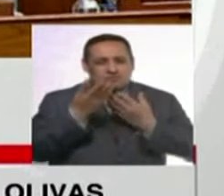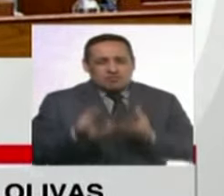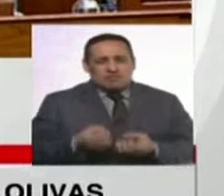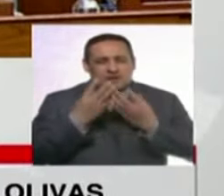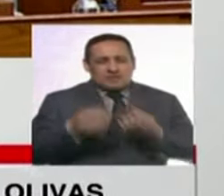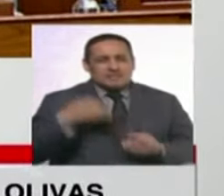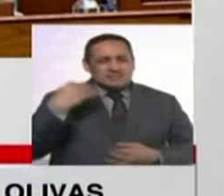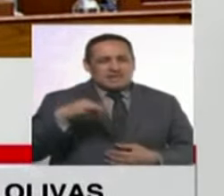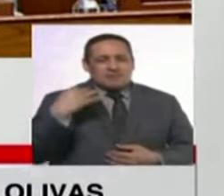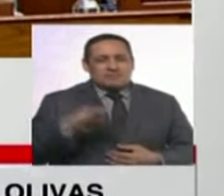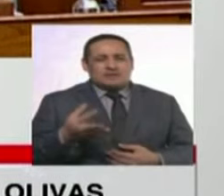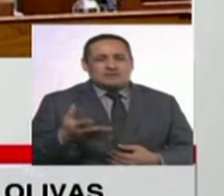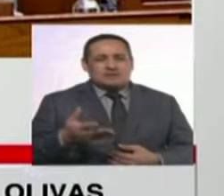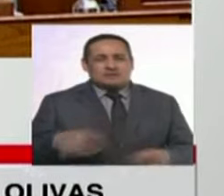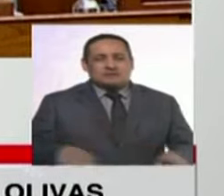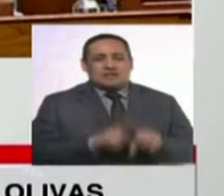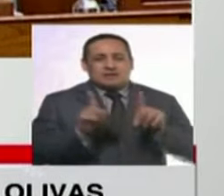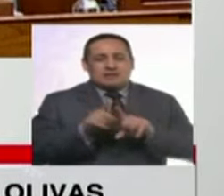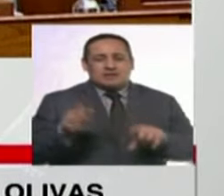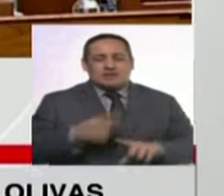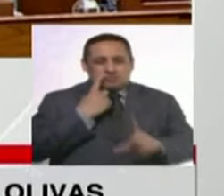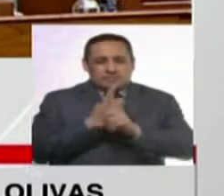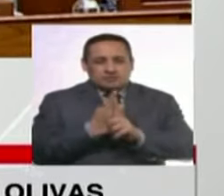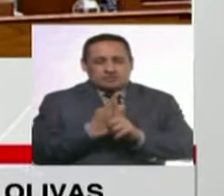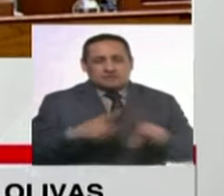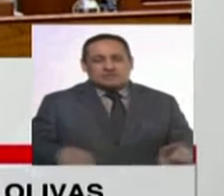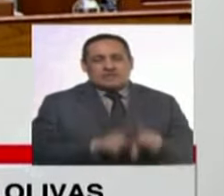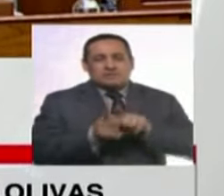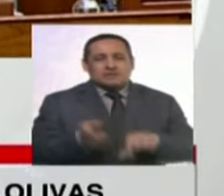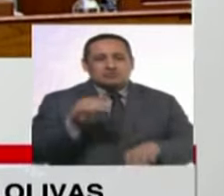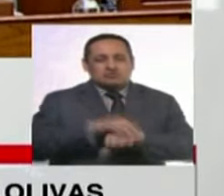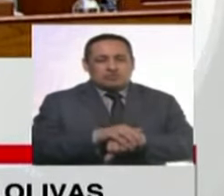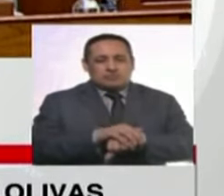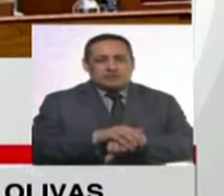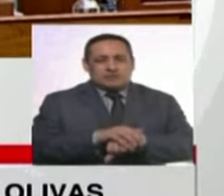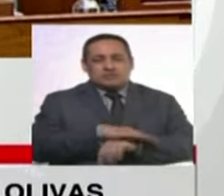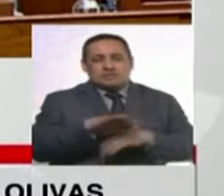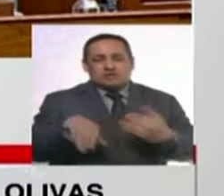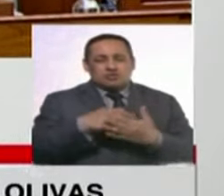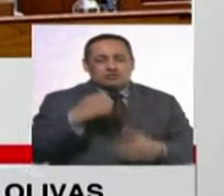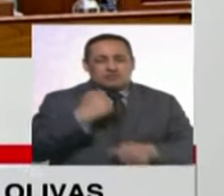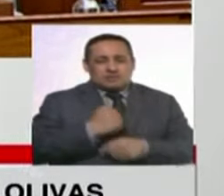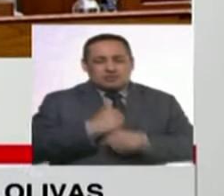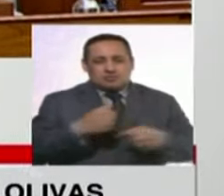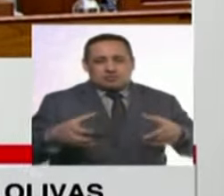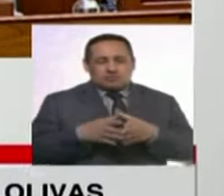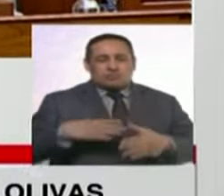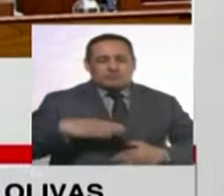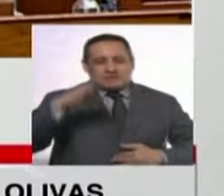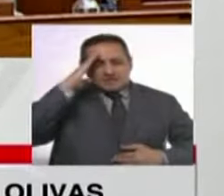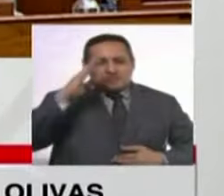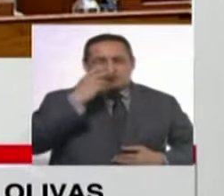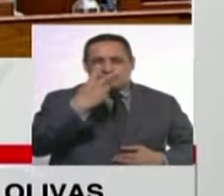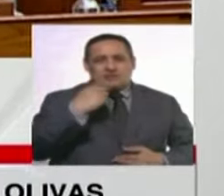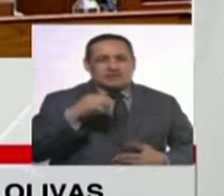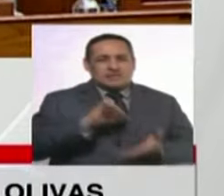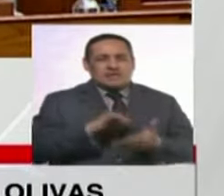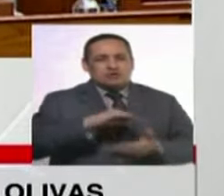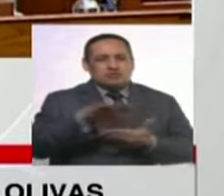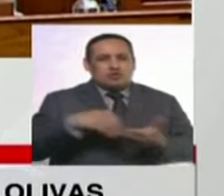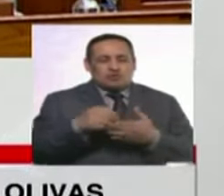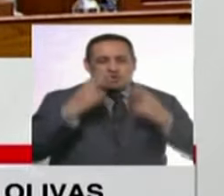constantemente hacia su persona sobre los operativos militares policial patriótico que todos